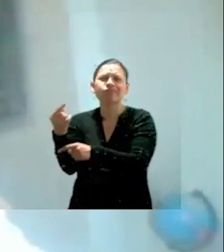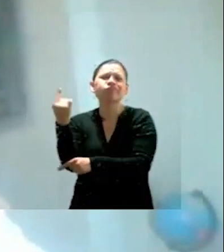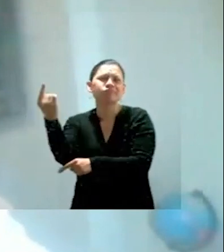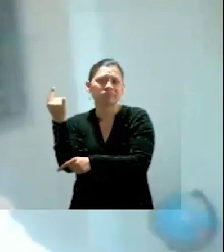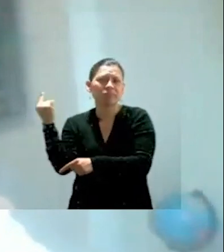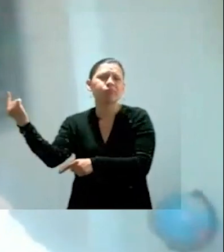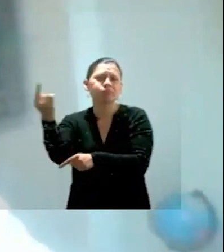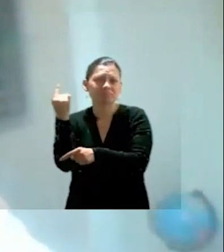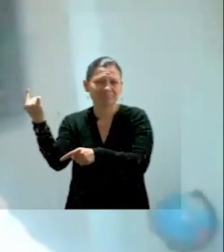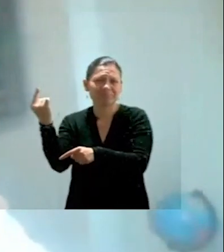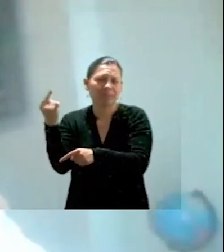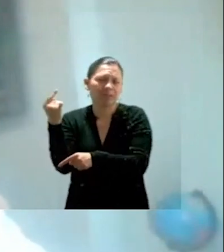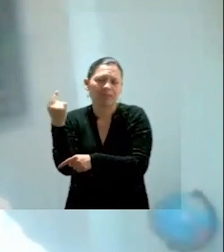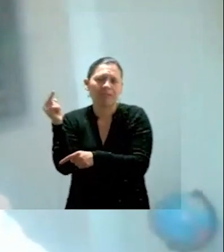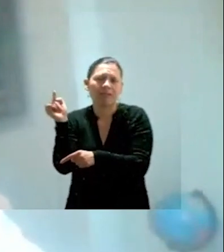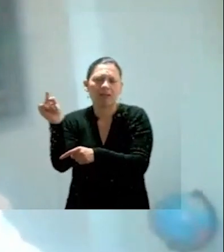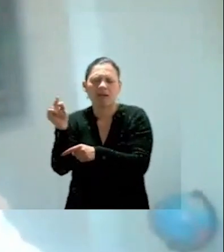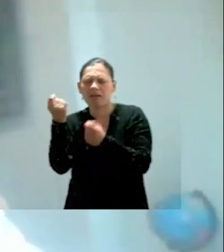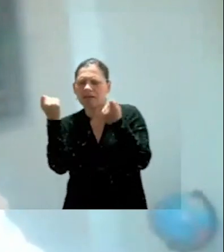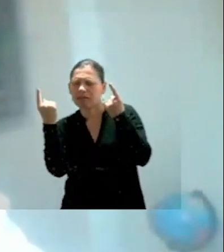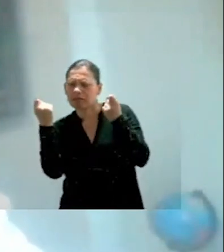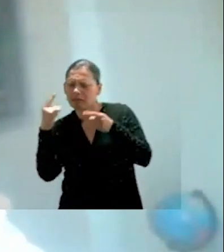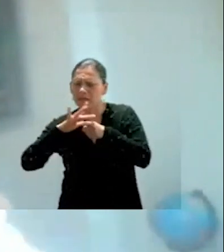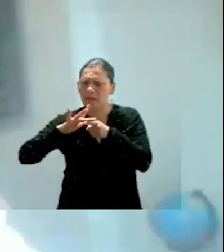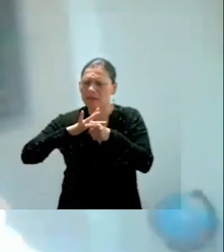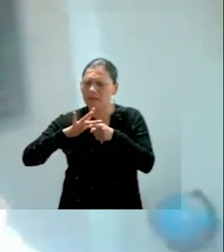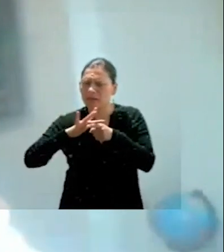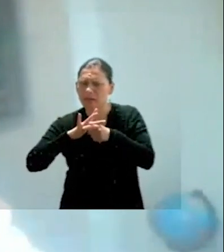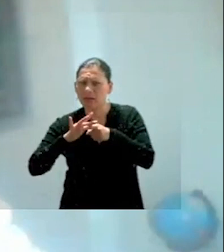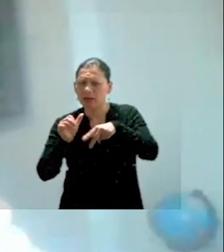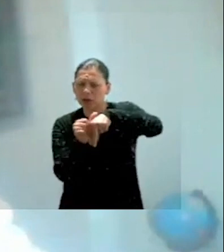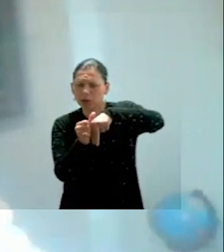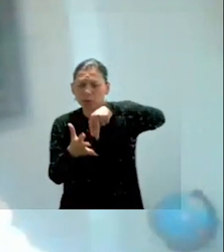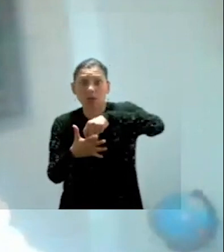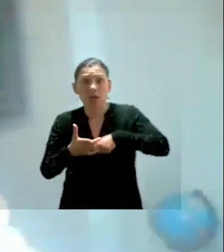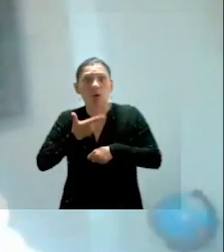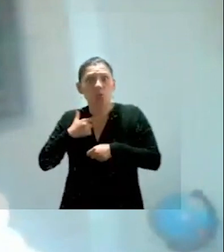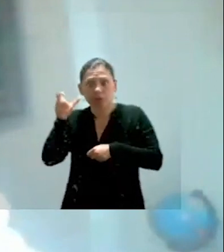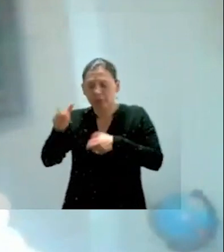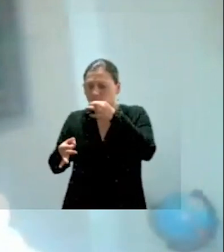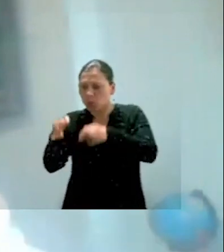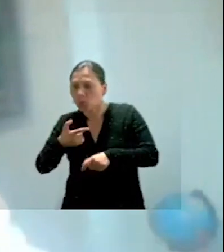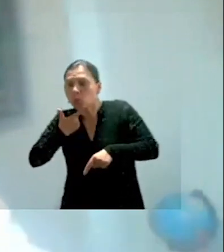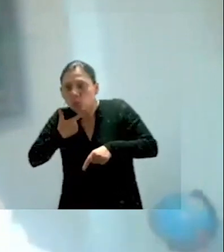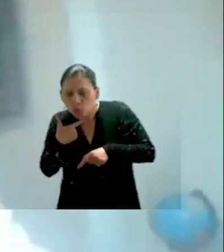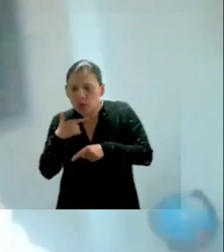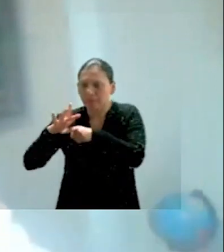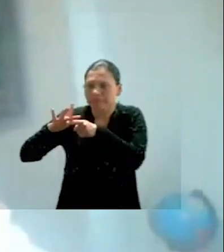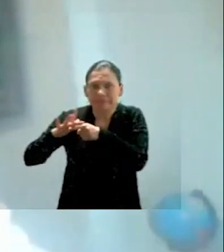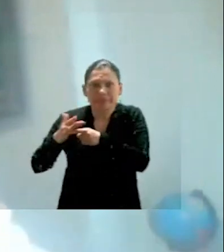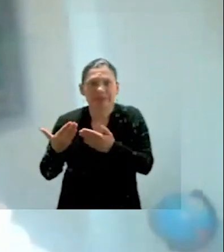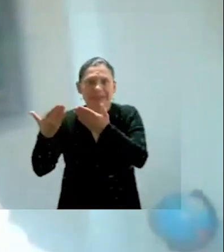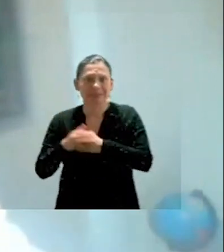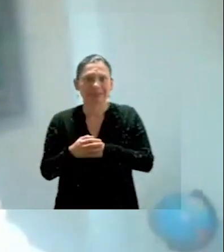la Corte Constitucional, que es la protectora de esa joya que es la tutela, es